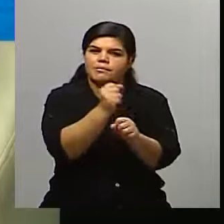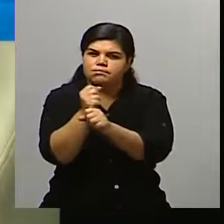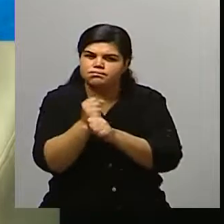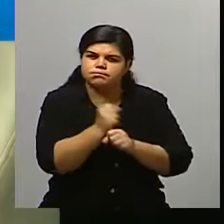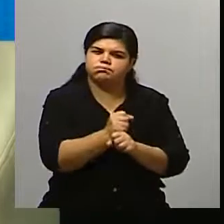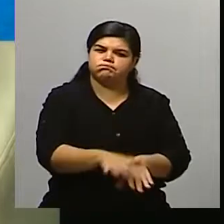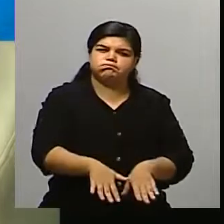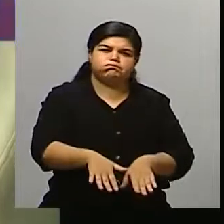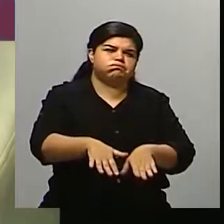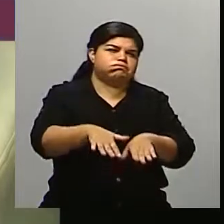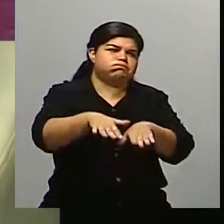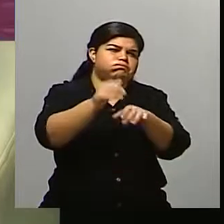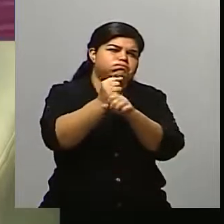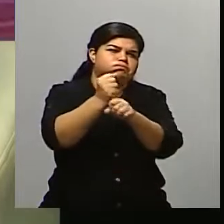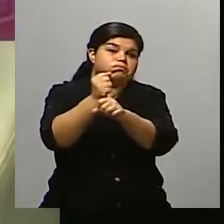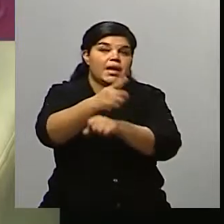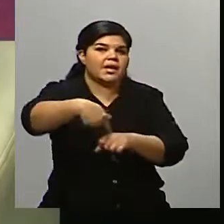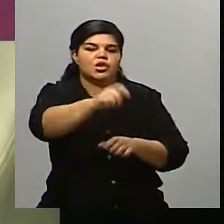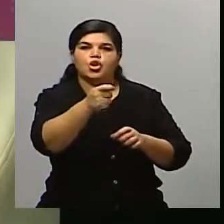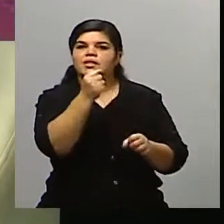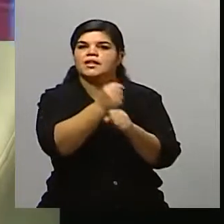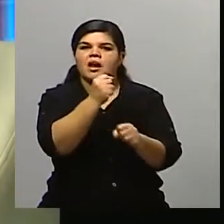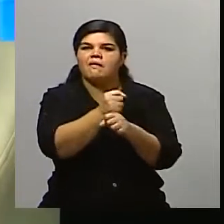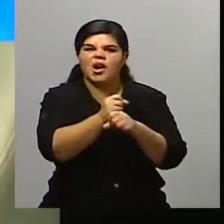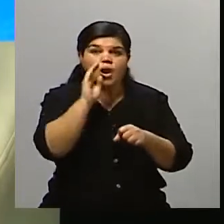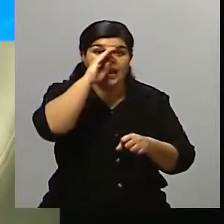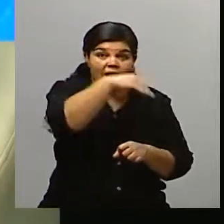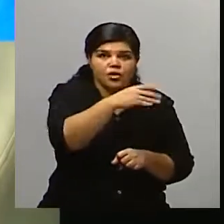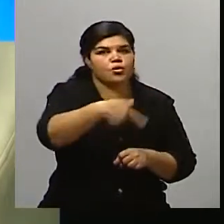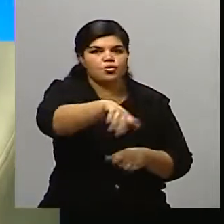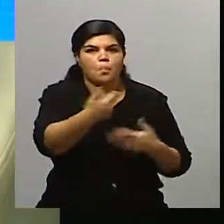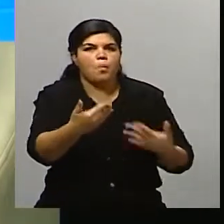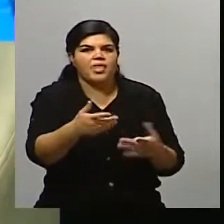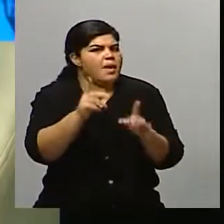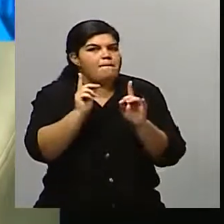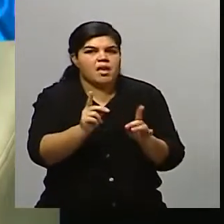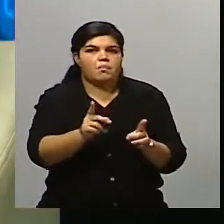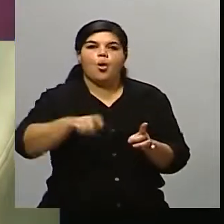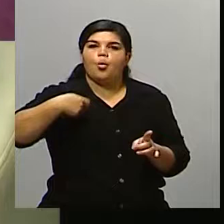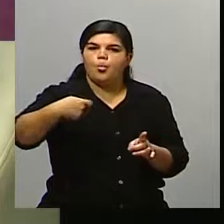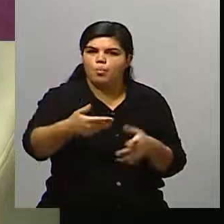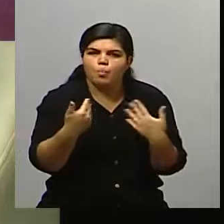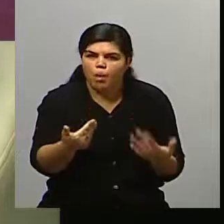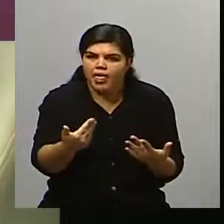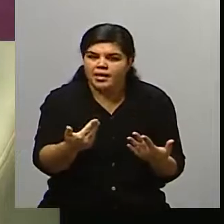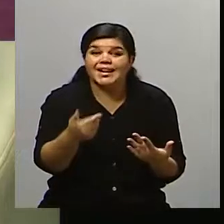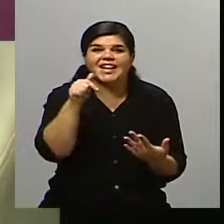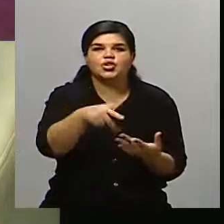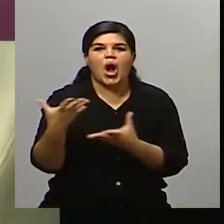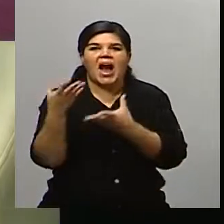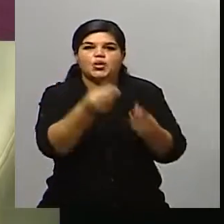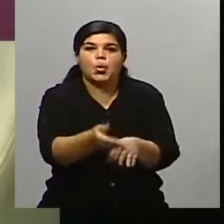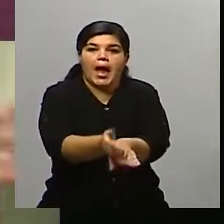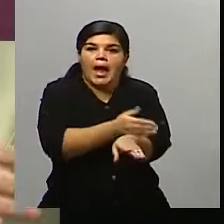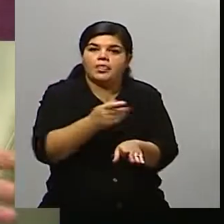habían aportado o habían tenido trabajo no registrado, pudieron acceder a una jubilación. Hubo un crecimiento muy importante también durante